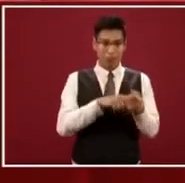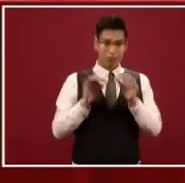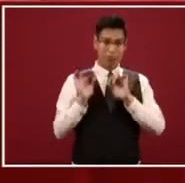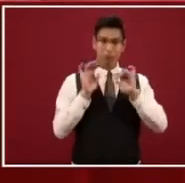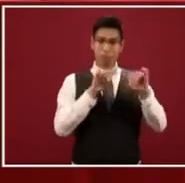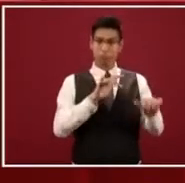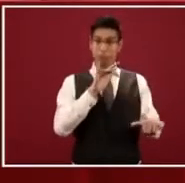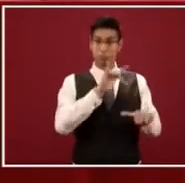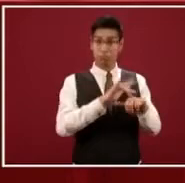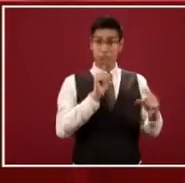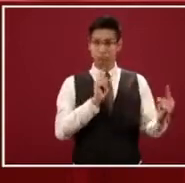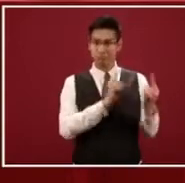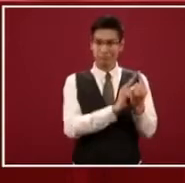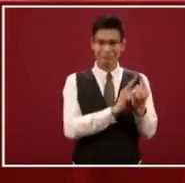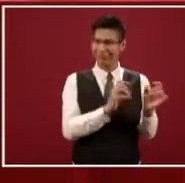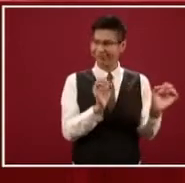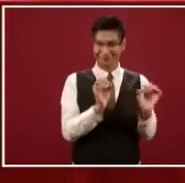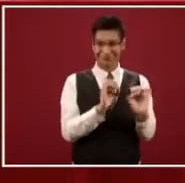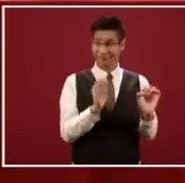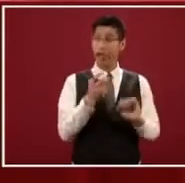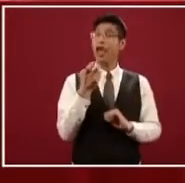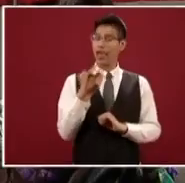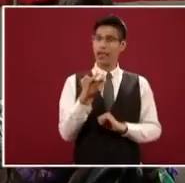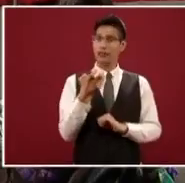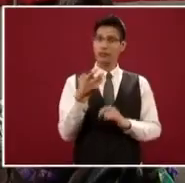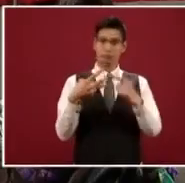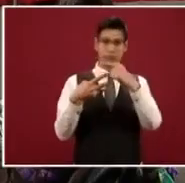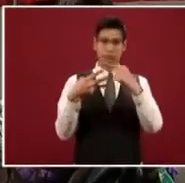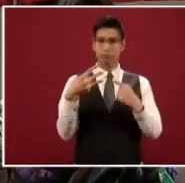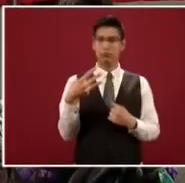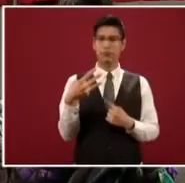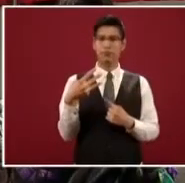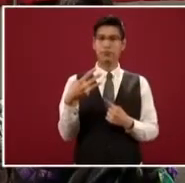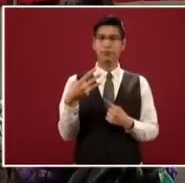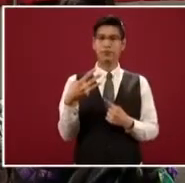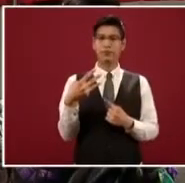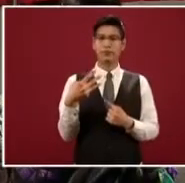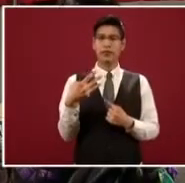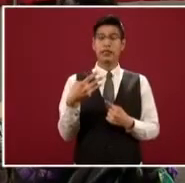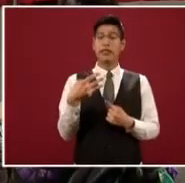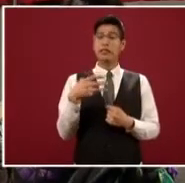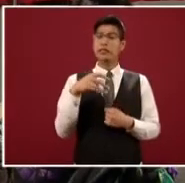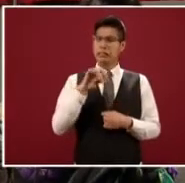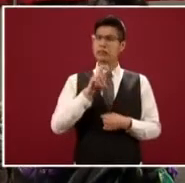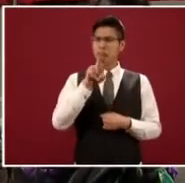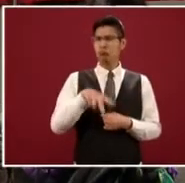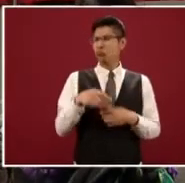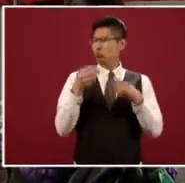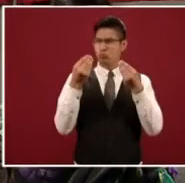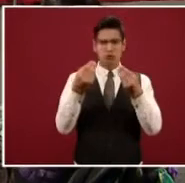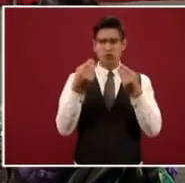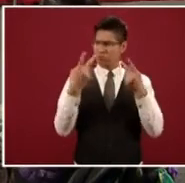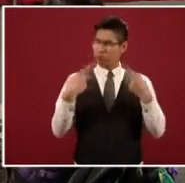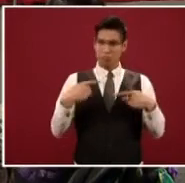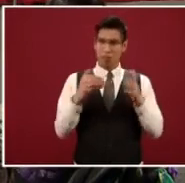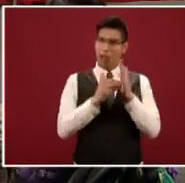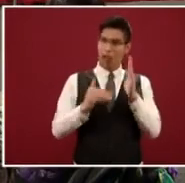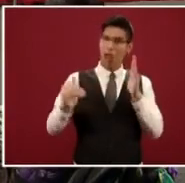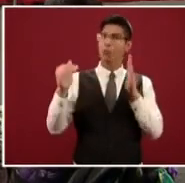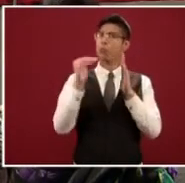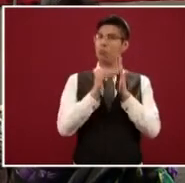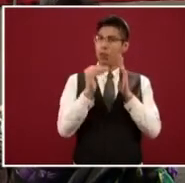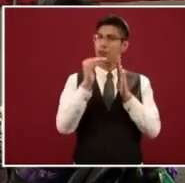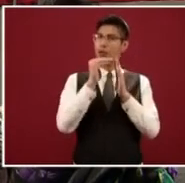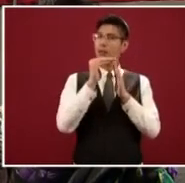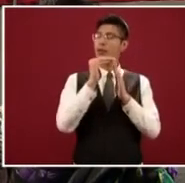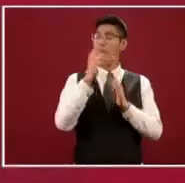Estas actividades masivamente, estamos hablando de decenas de millones de personas que vamos a lograr